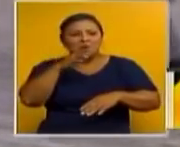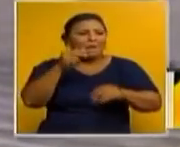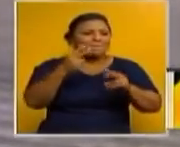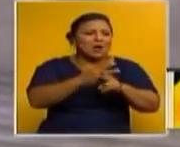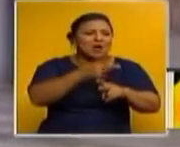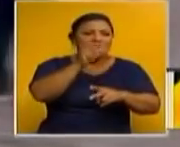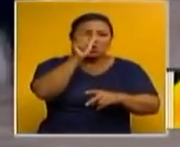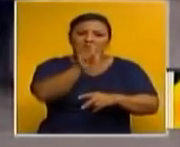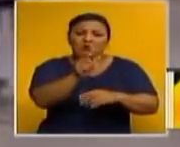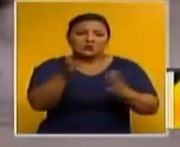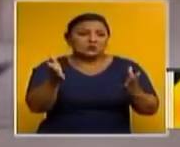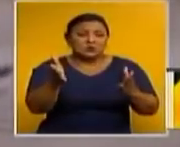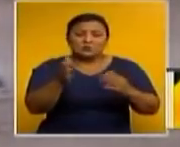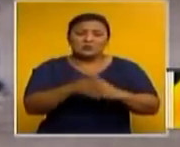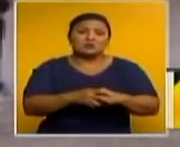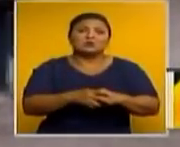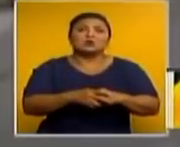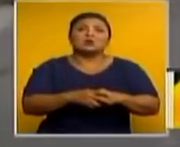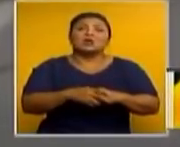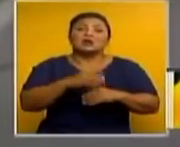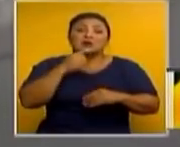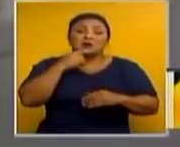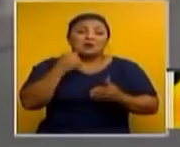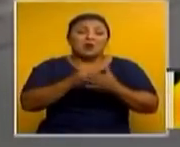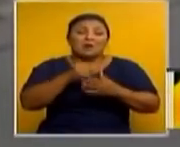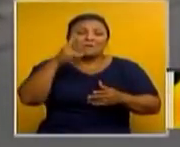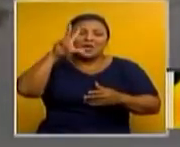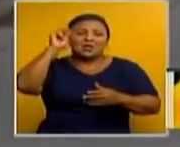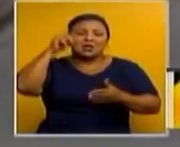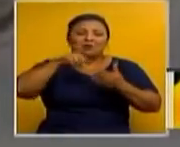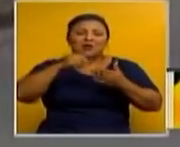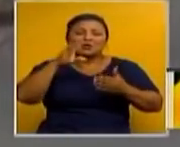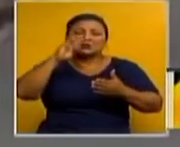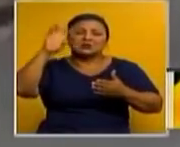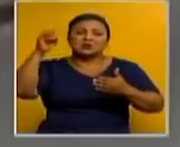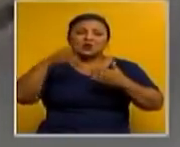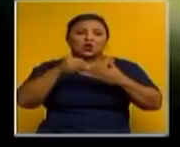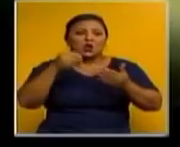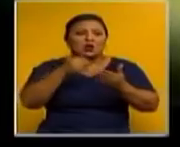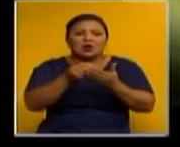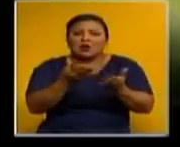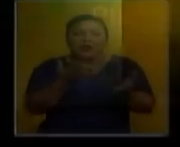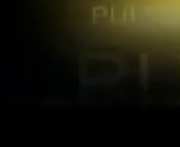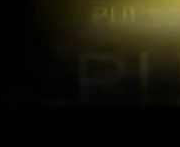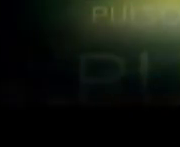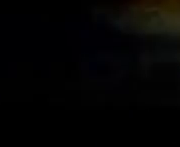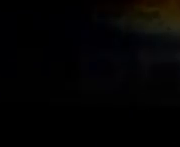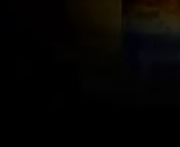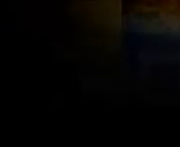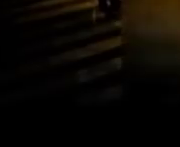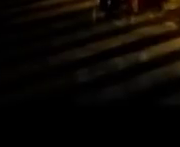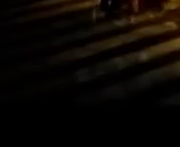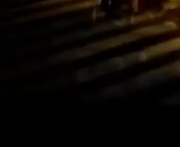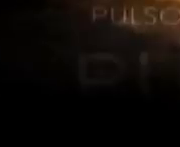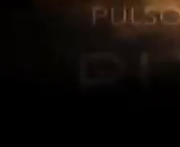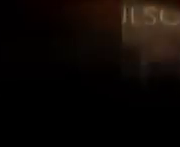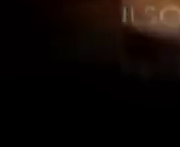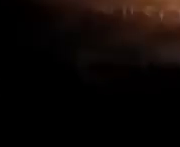que se le suma un embargo por $20,600. ¿Qué fue lo que sentiste vos cuando te enteraste?